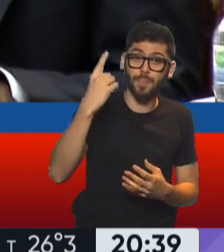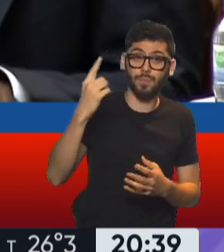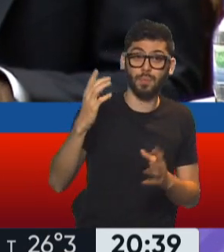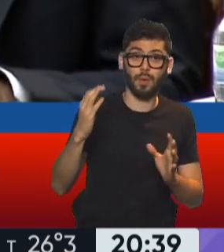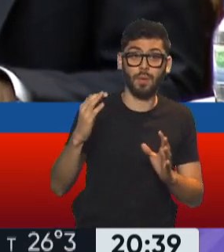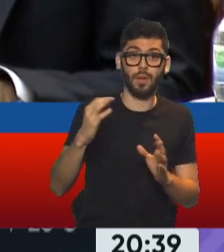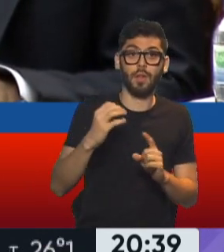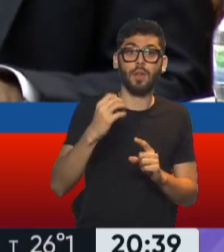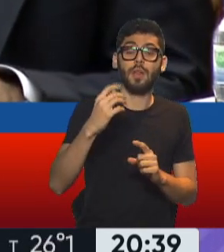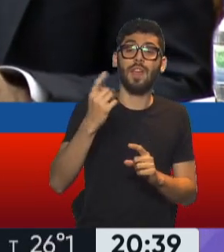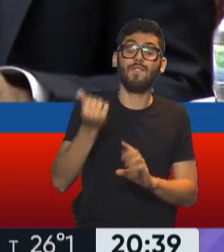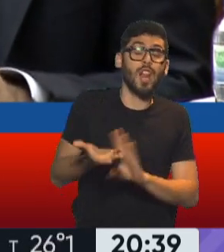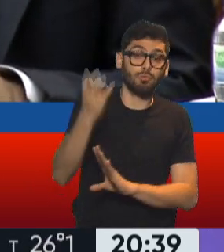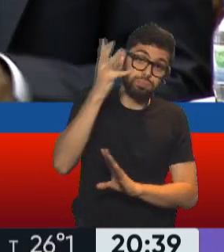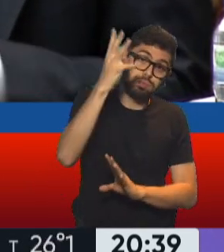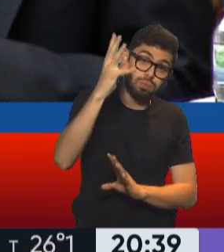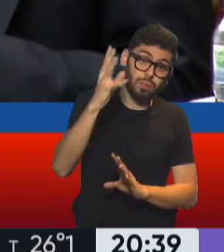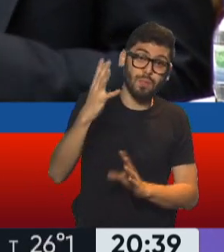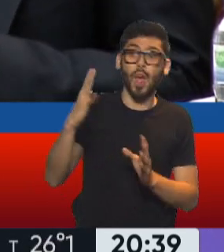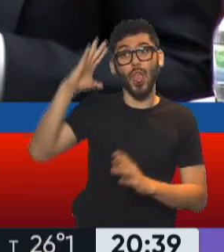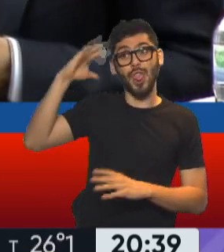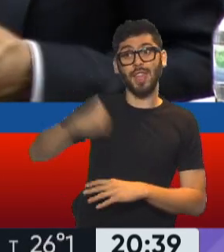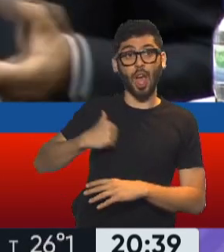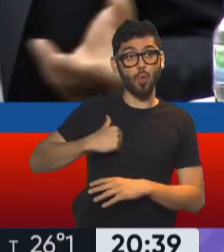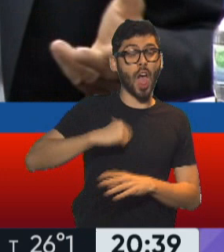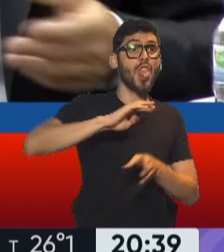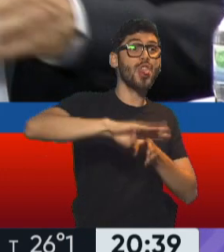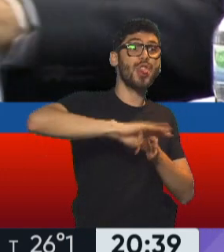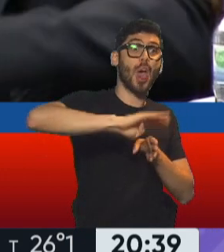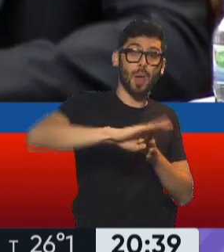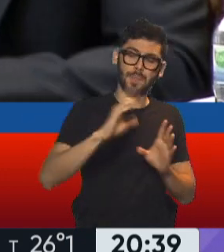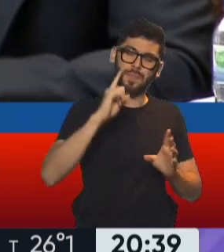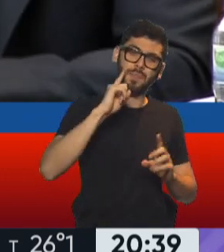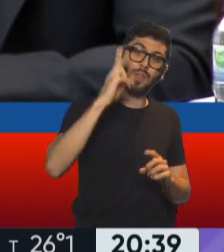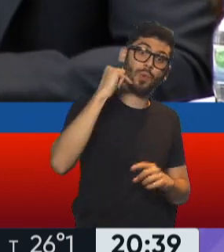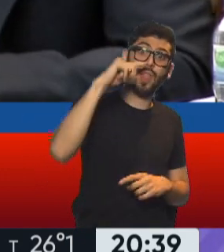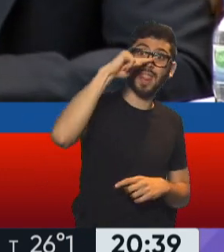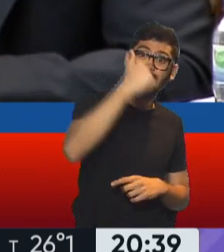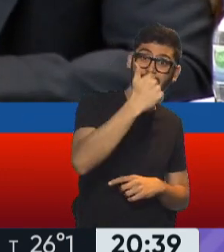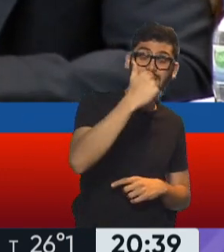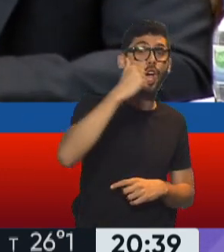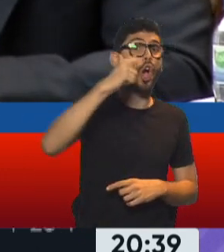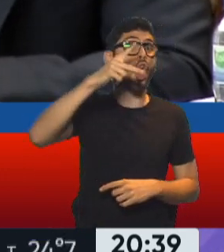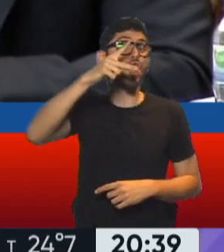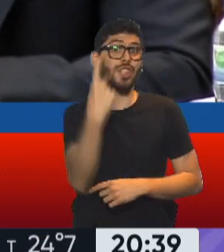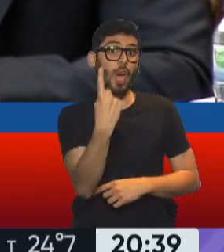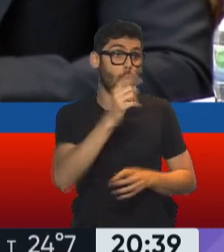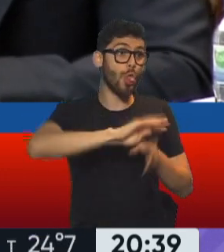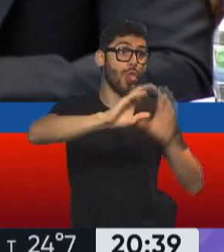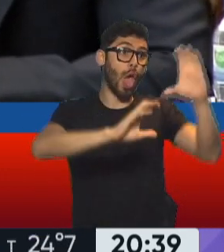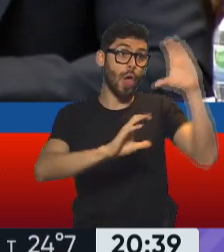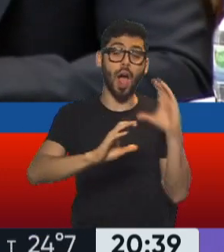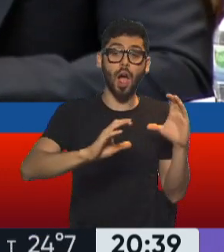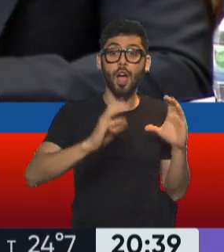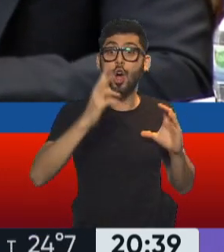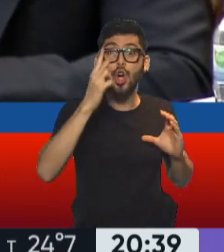crisis de hiperinflación, es decir, el endeudamiento que tomó la dictadura cívico-militar entre el 76 y el 81 terminó en la hiperinflación